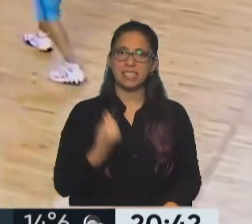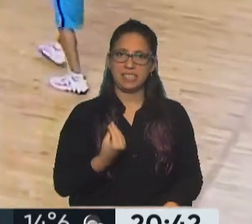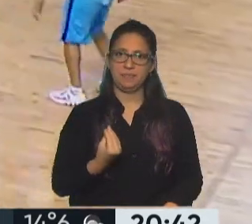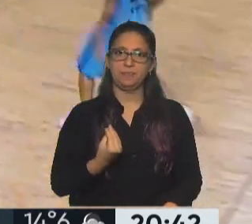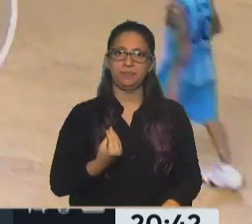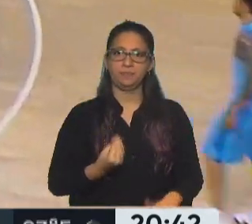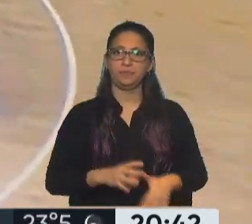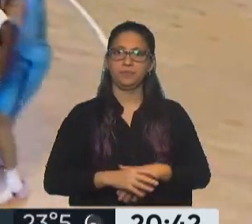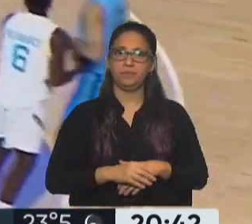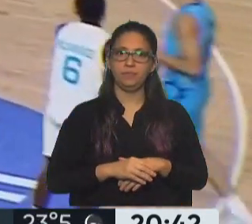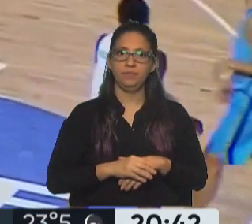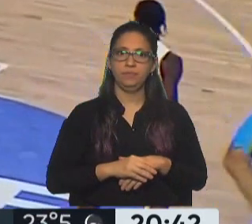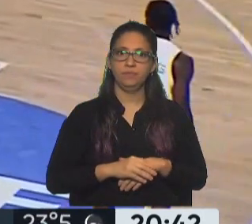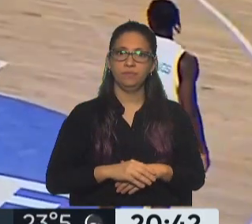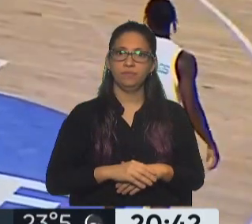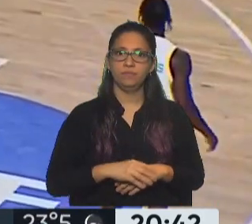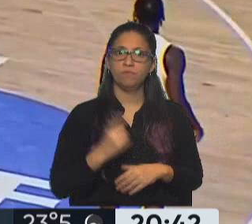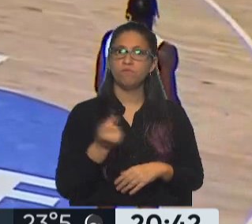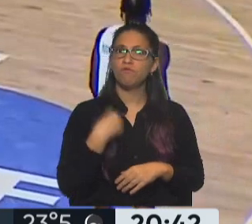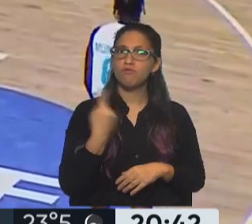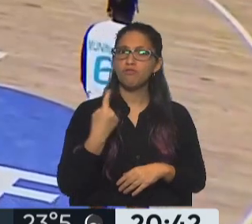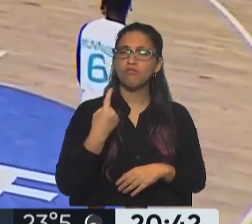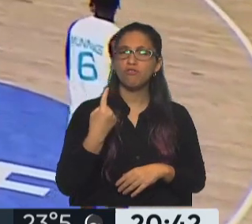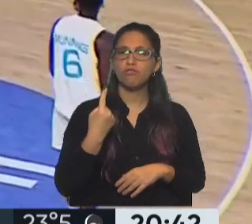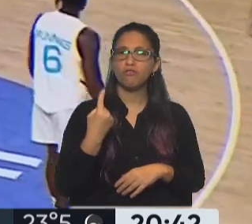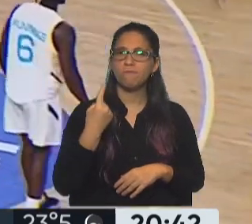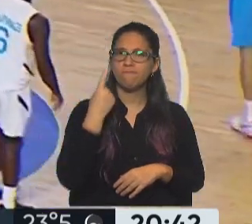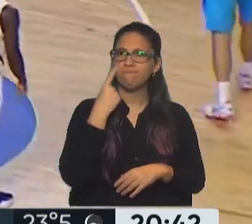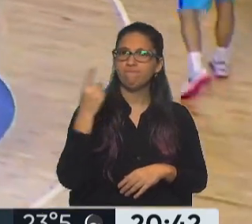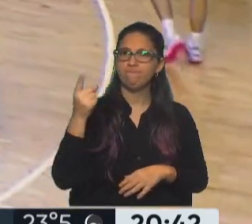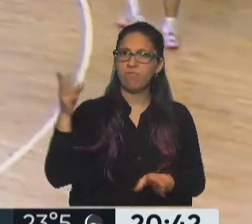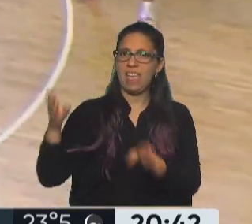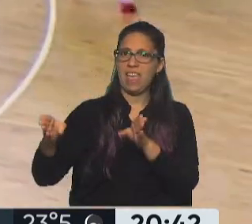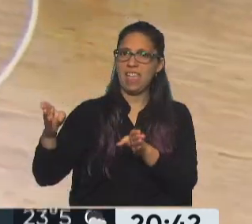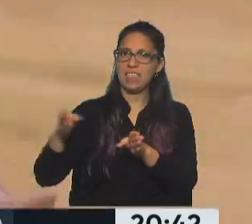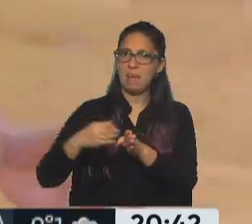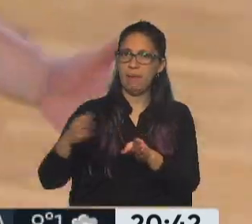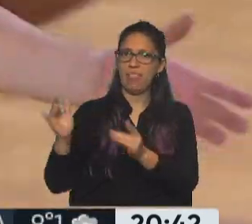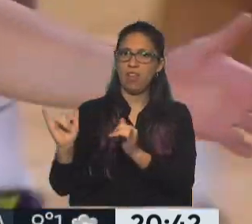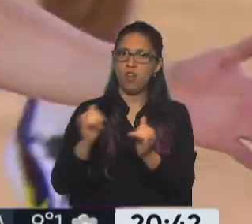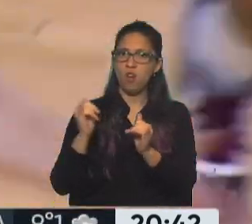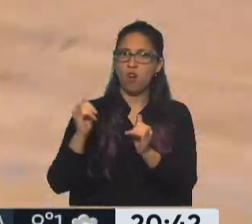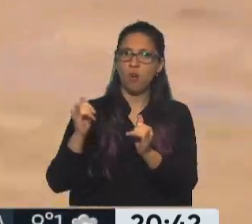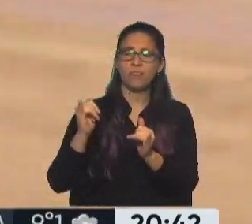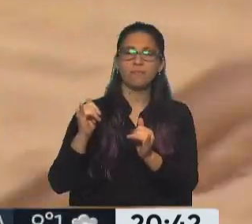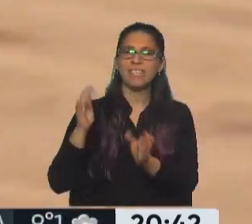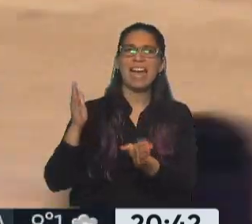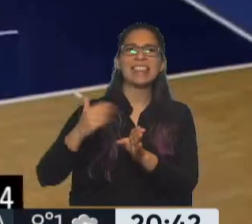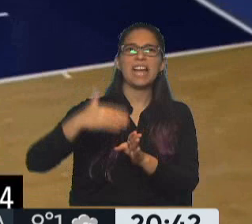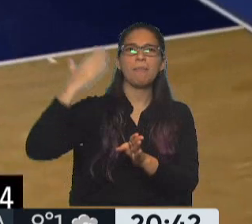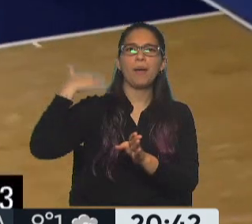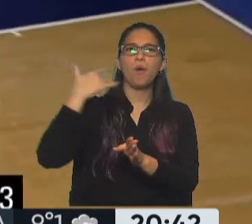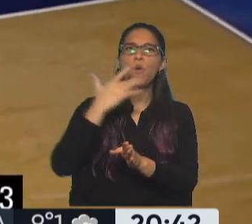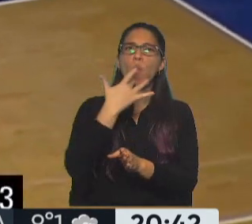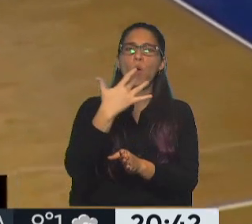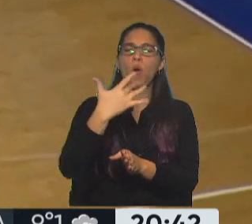nosotros venimos de un recambio que no es del nivel que imaginábamos. Claro, el tema de la dorada quedó en el imaginario.